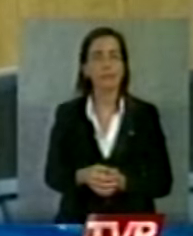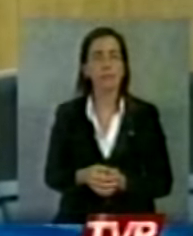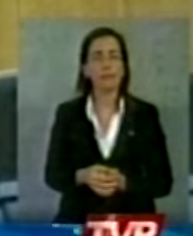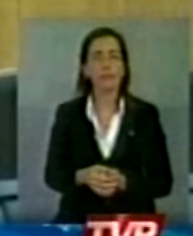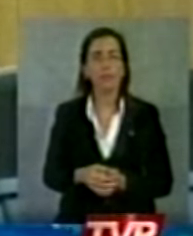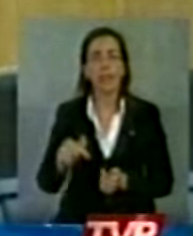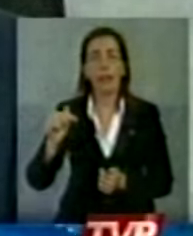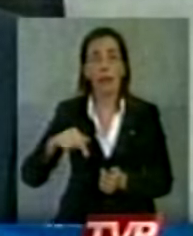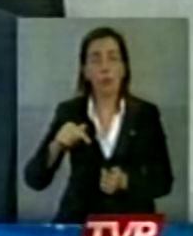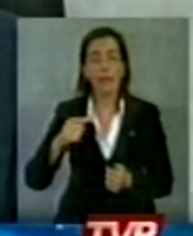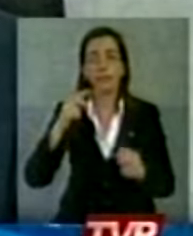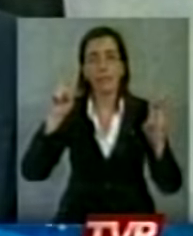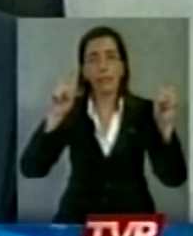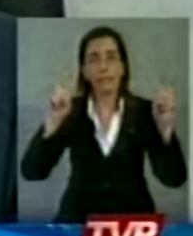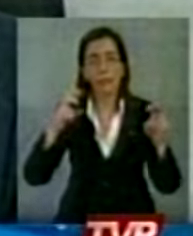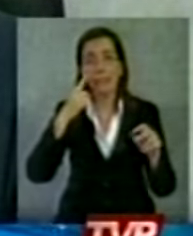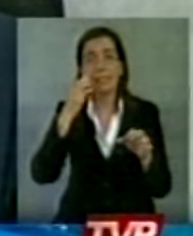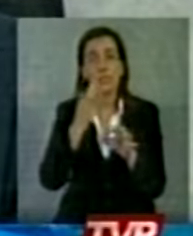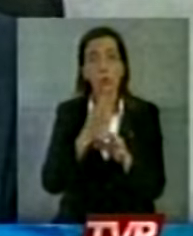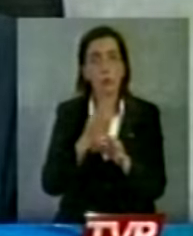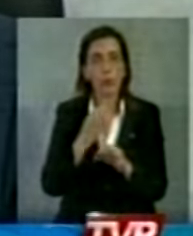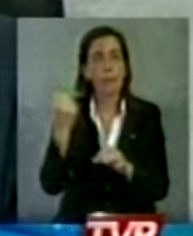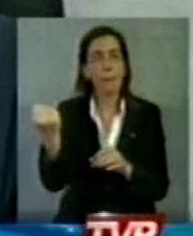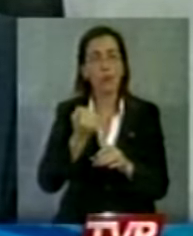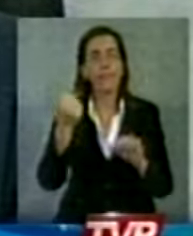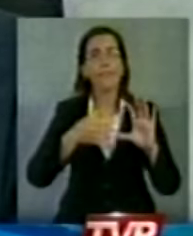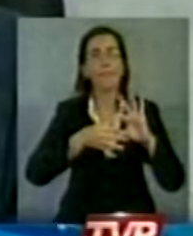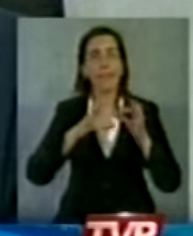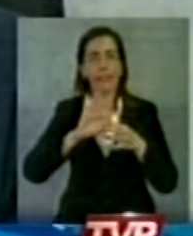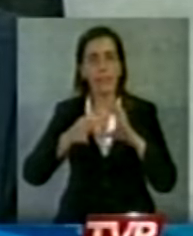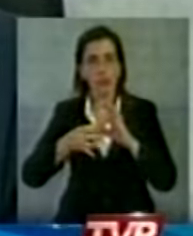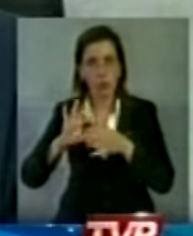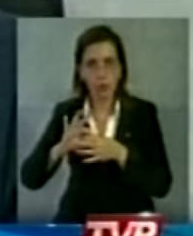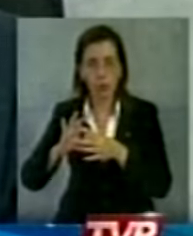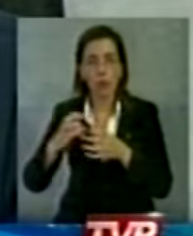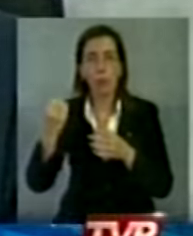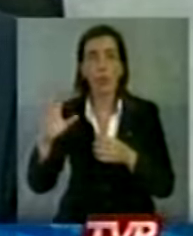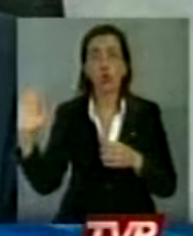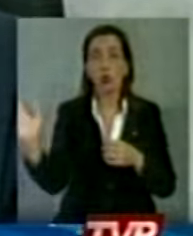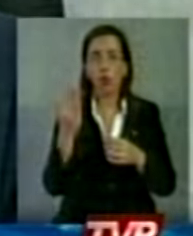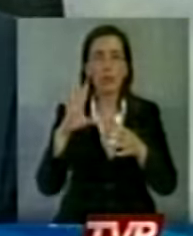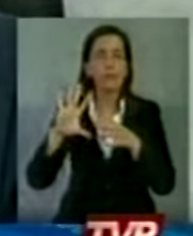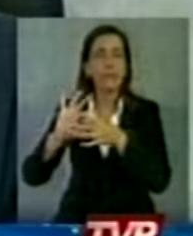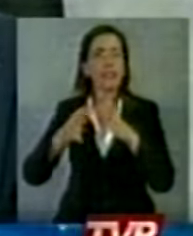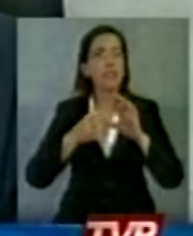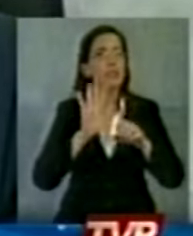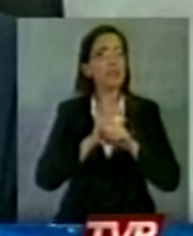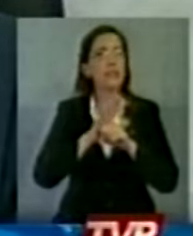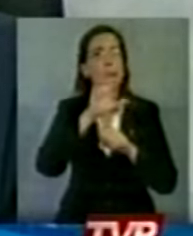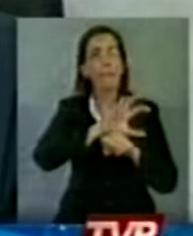El formato institucional de esta nación es la federación. Somos los miembros de una federación de provincias que